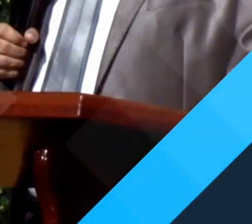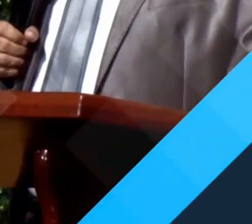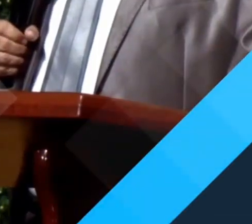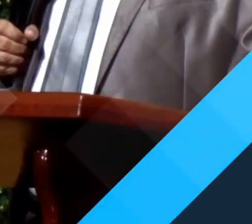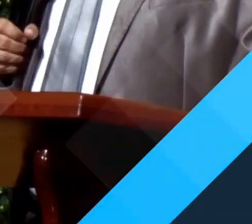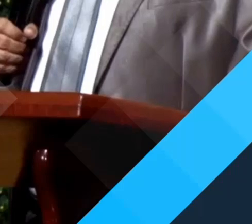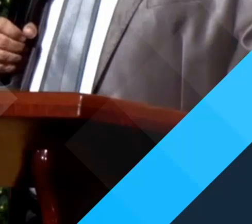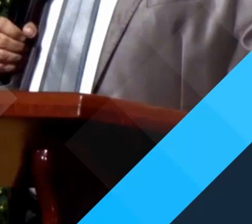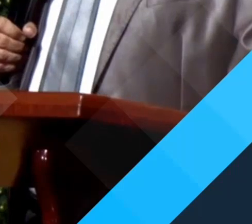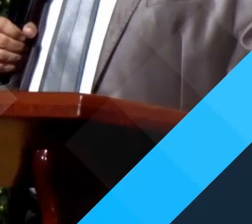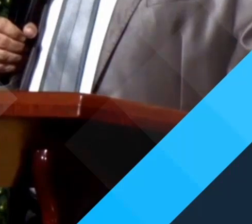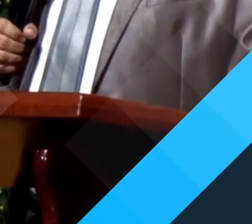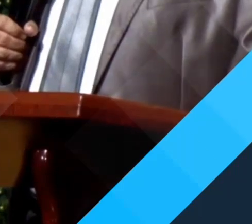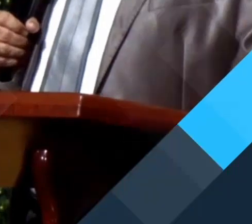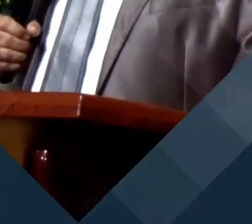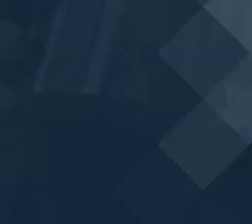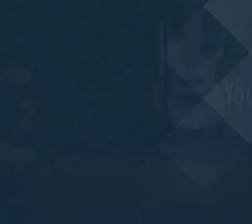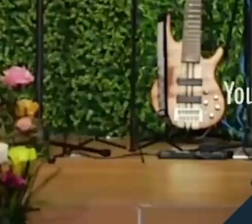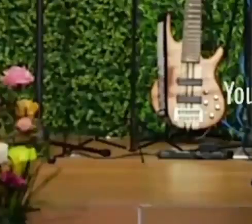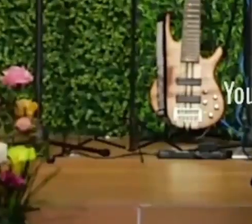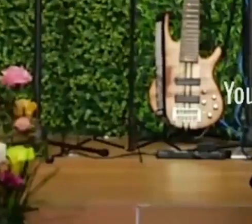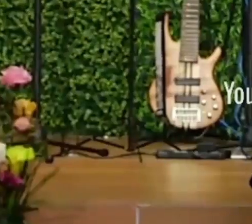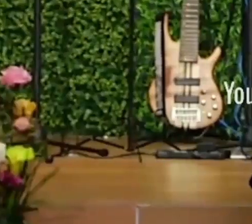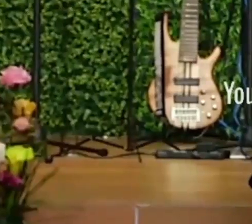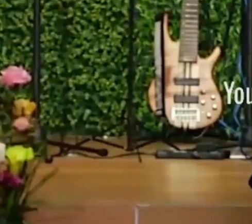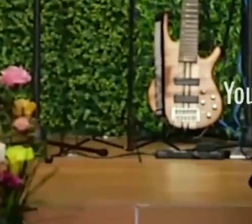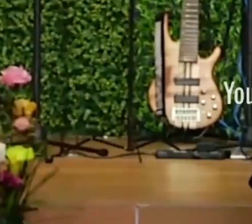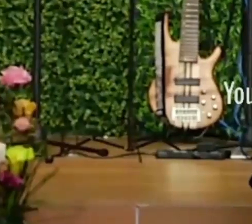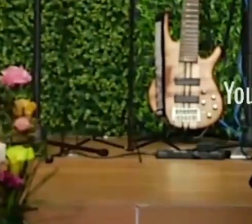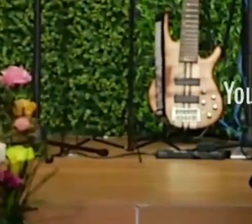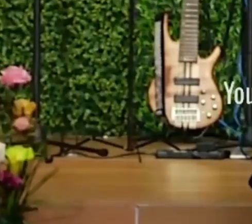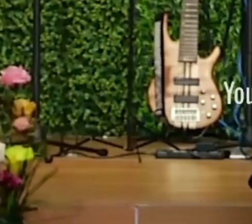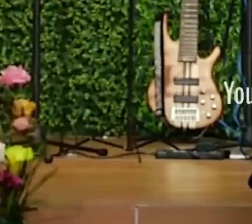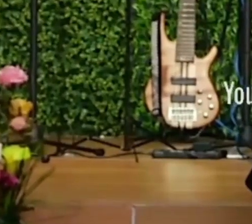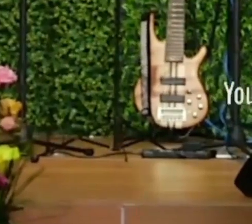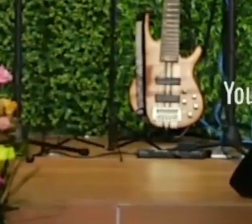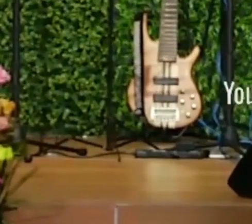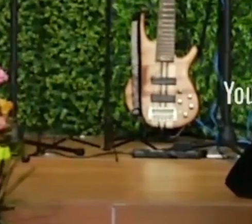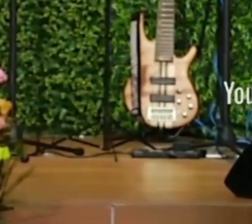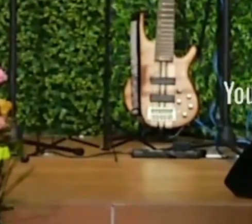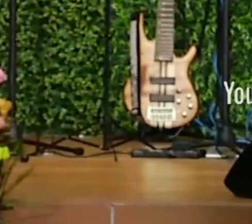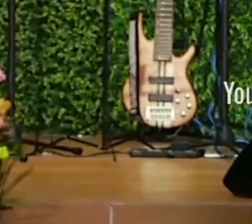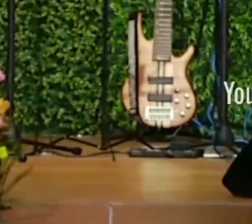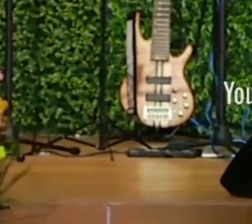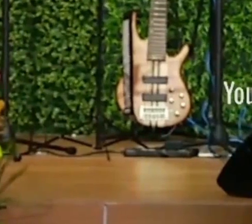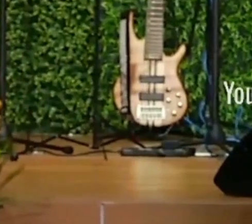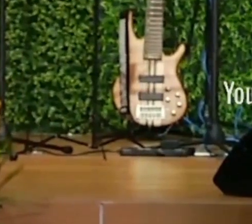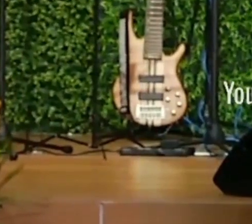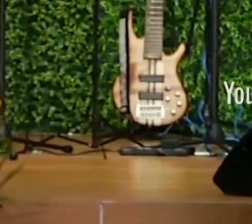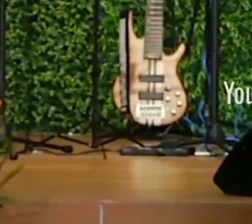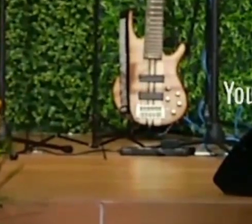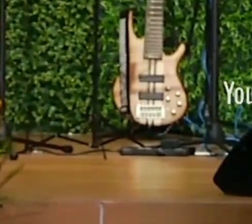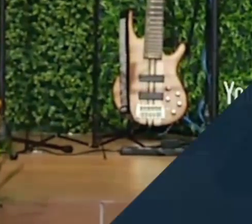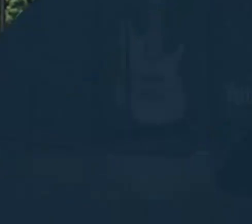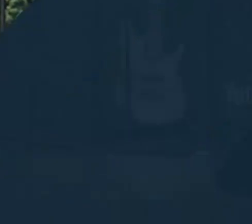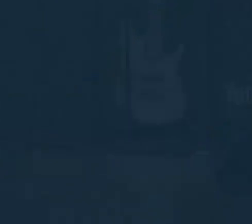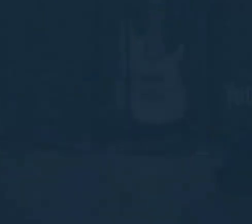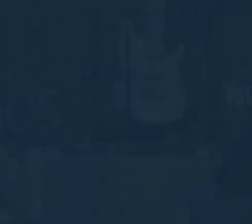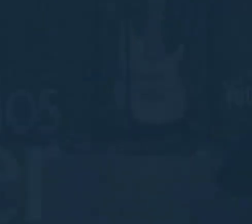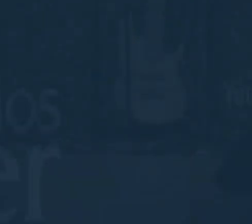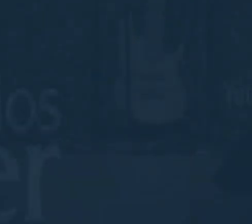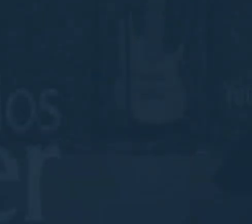ministerios eben ezer presentó la biblia palabra infalible desde el auditorio de iglesia de cristo de